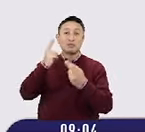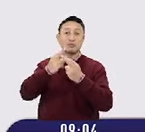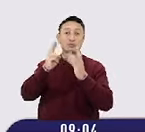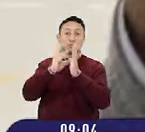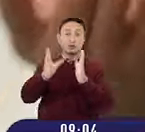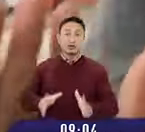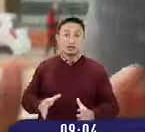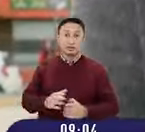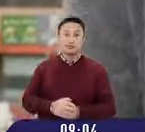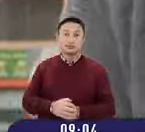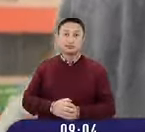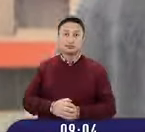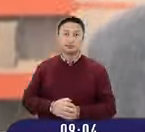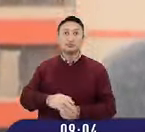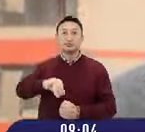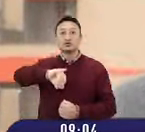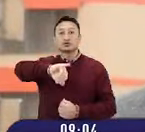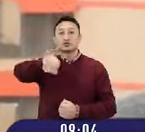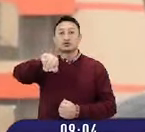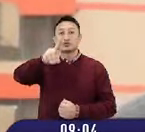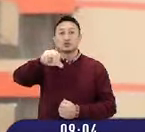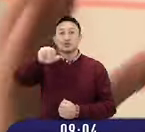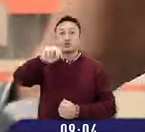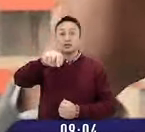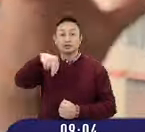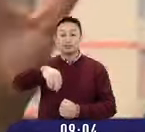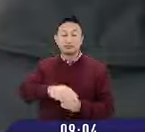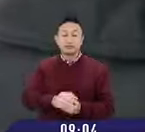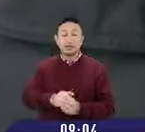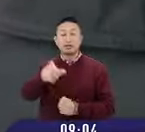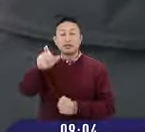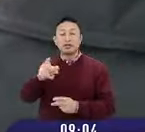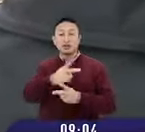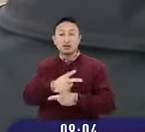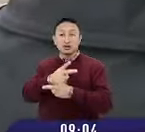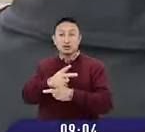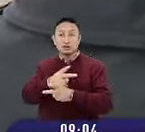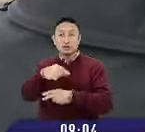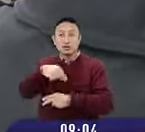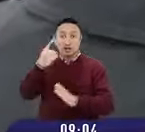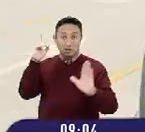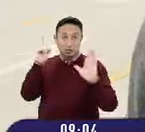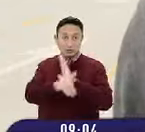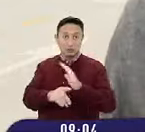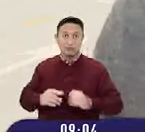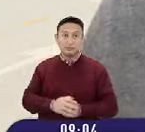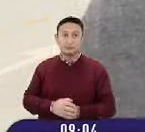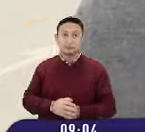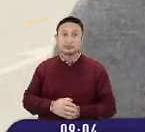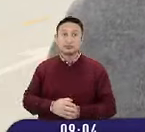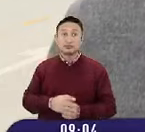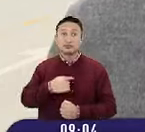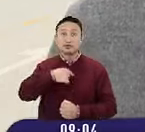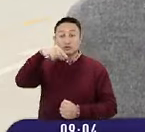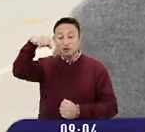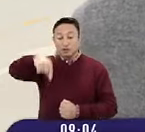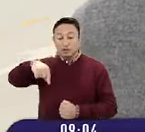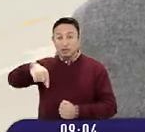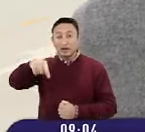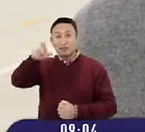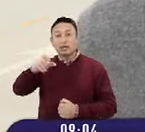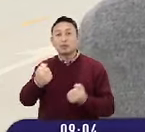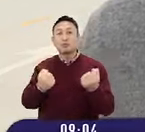Ciudadana. Juan Esteban Guarderas, actual miembro del Consejo, es quien presentó la denuncia. Aquí uno no puede llegar con